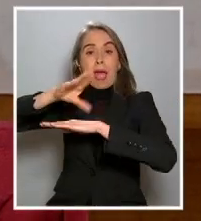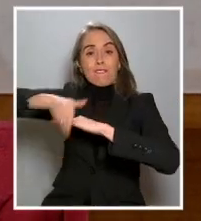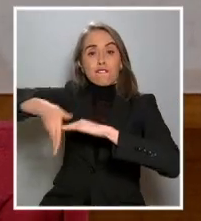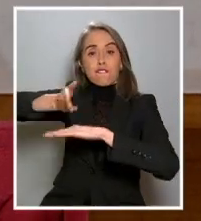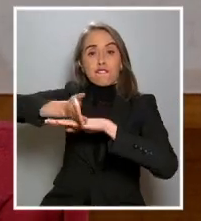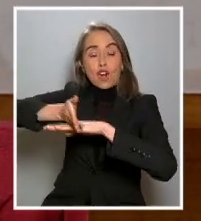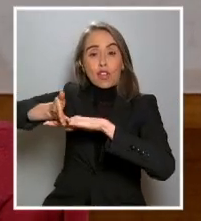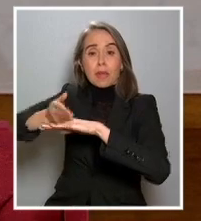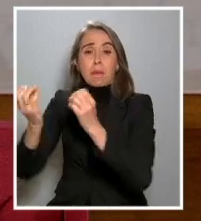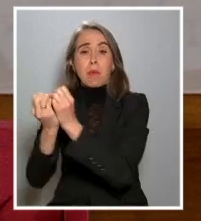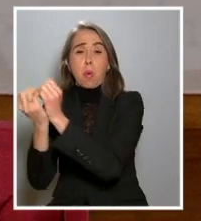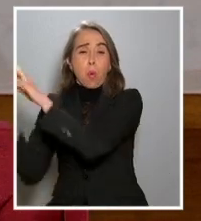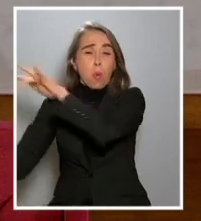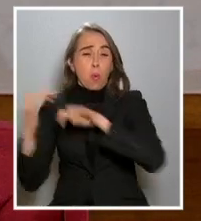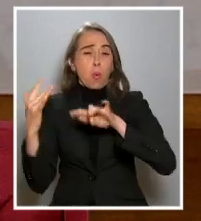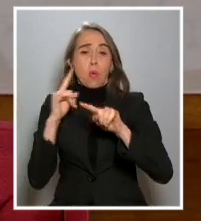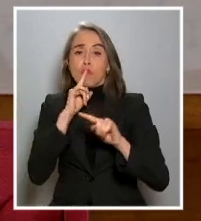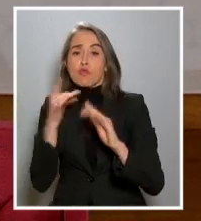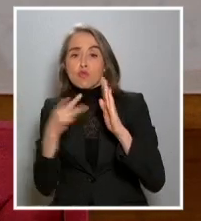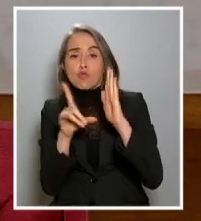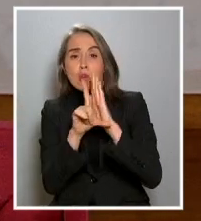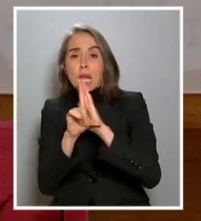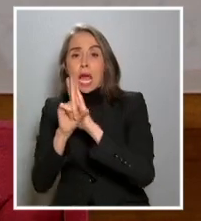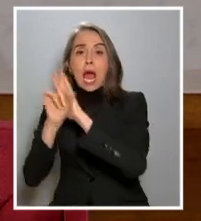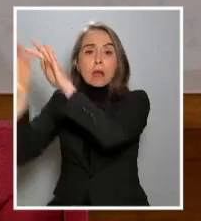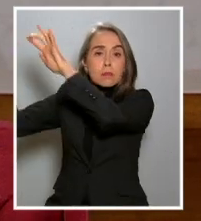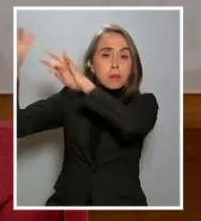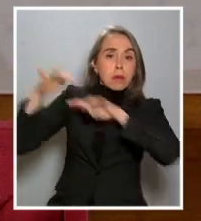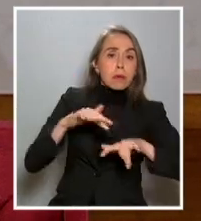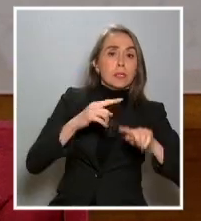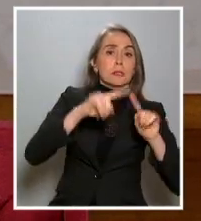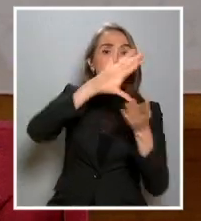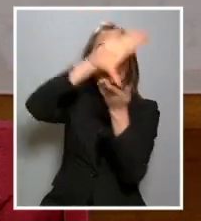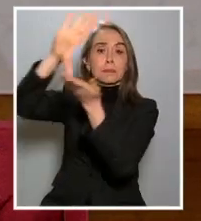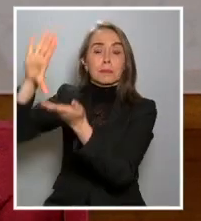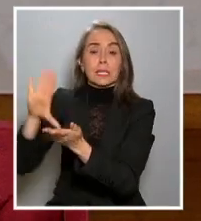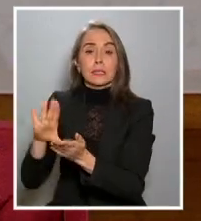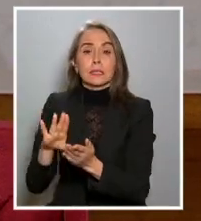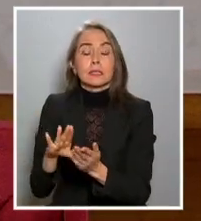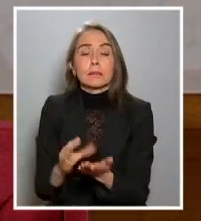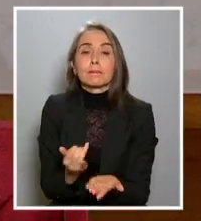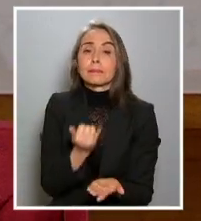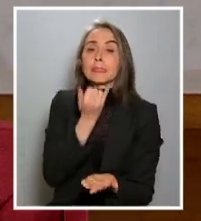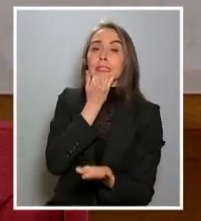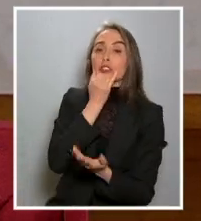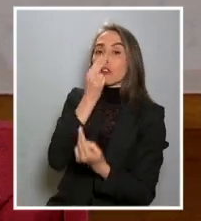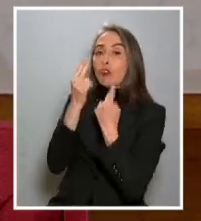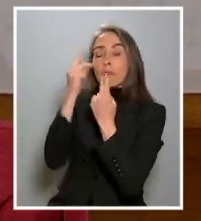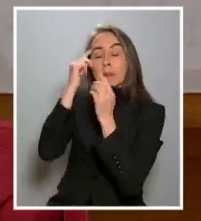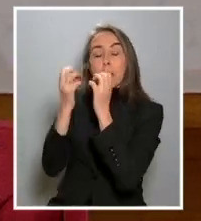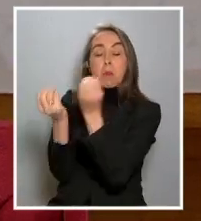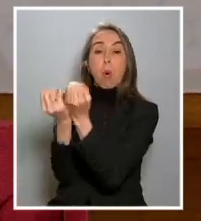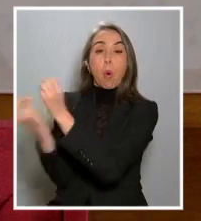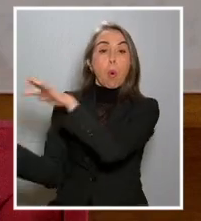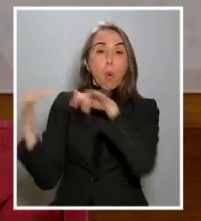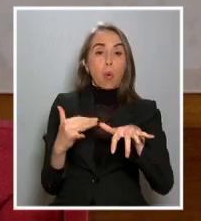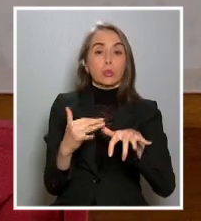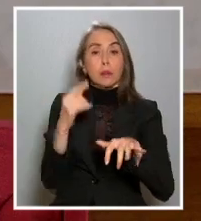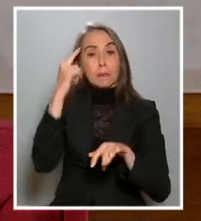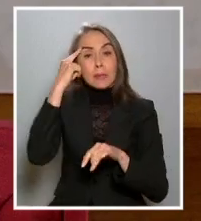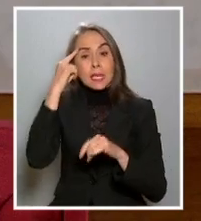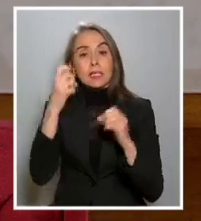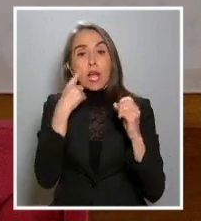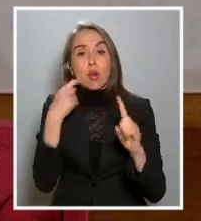por la inmigración ilegal. Se había cometido el error de no prever la magnitud de este fenómeno, de no aquilatar su impacto